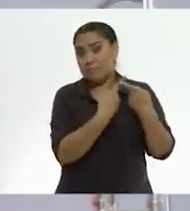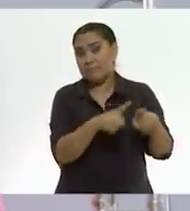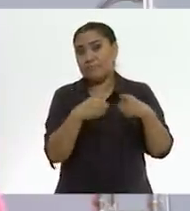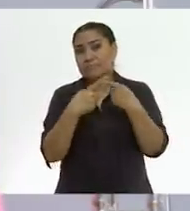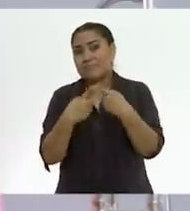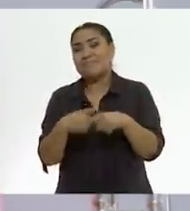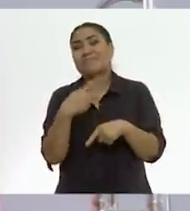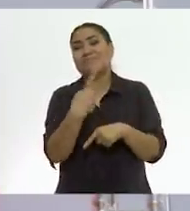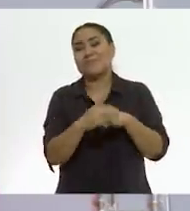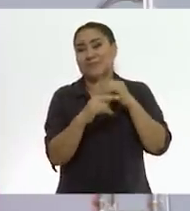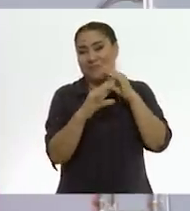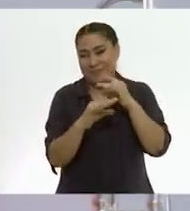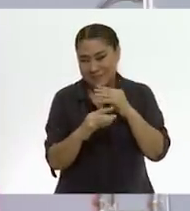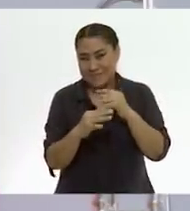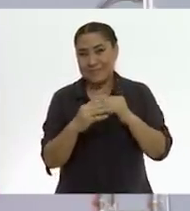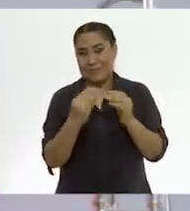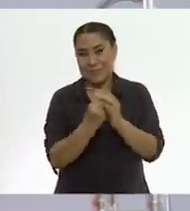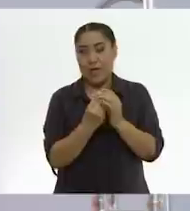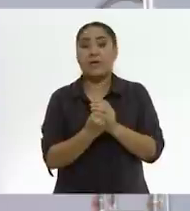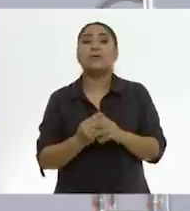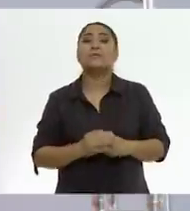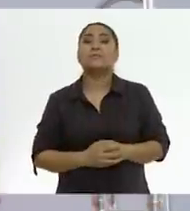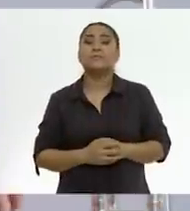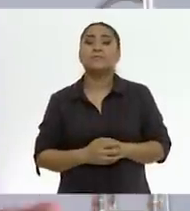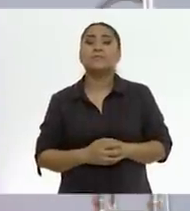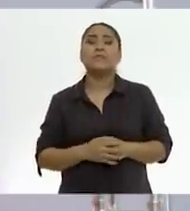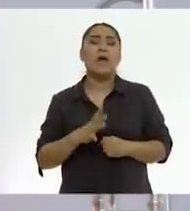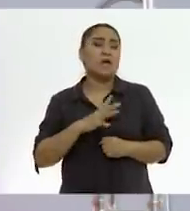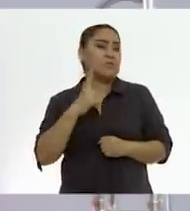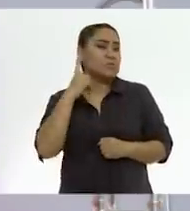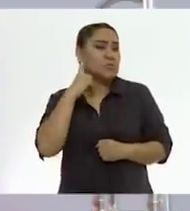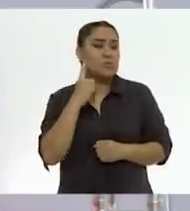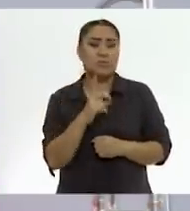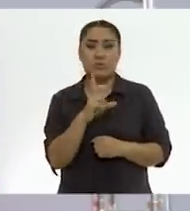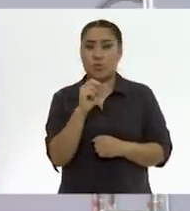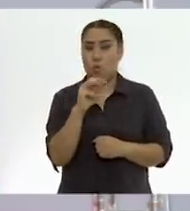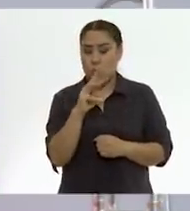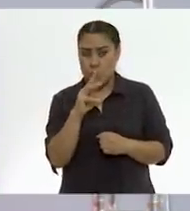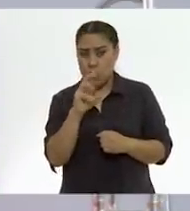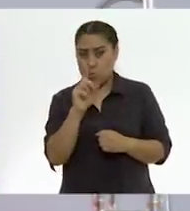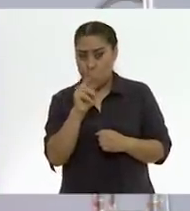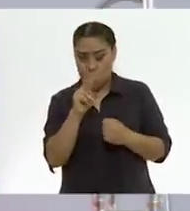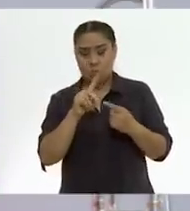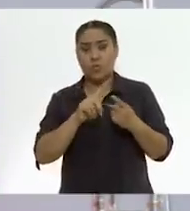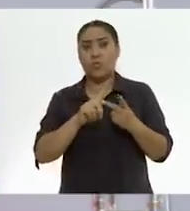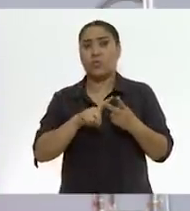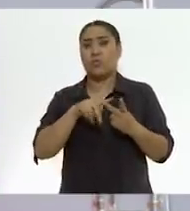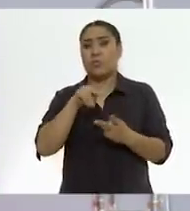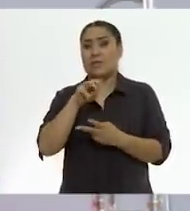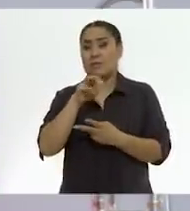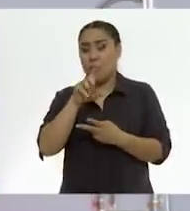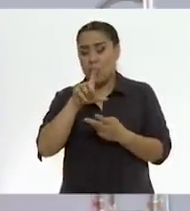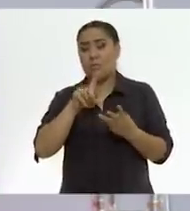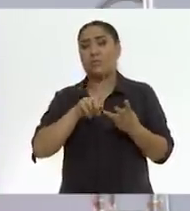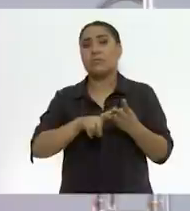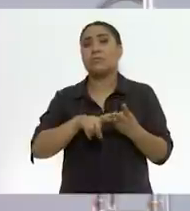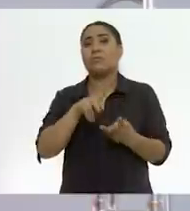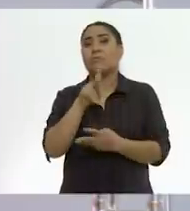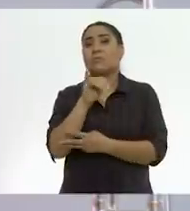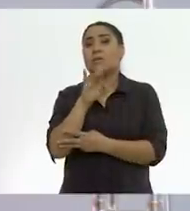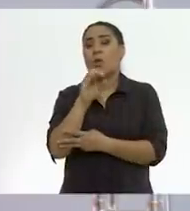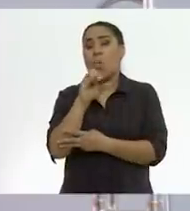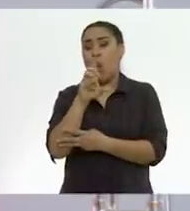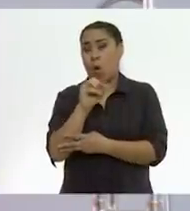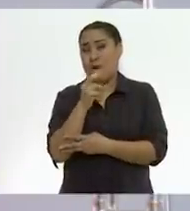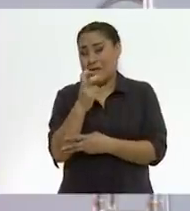la trompeta en si bemol en diferentes tonos: la trompeta en do, la trompeta en mi bemol, la trompeta piccolo, que es